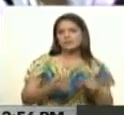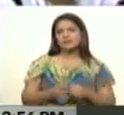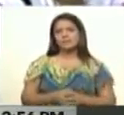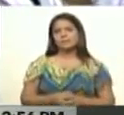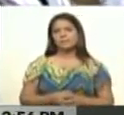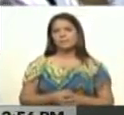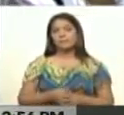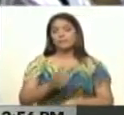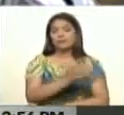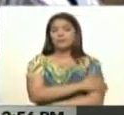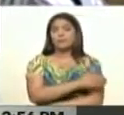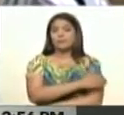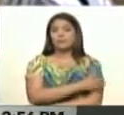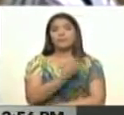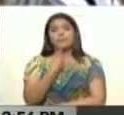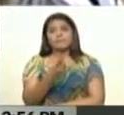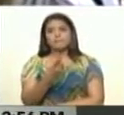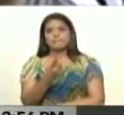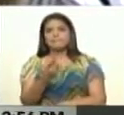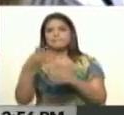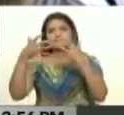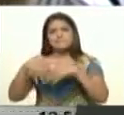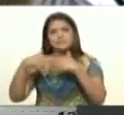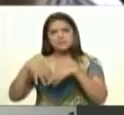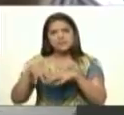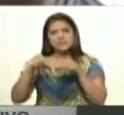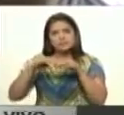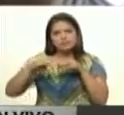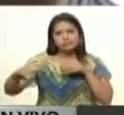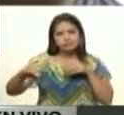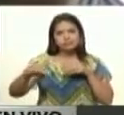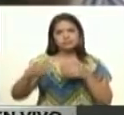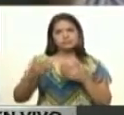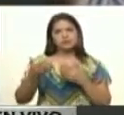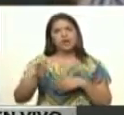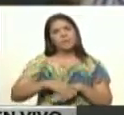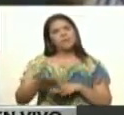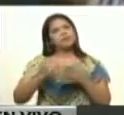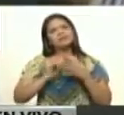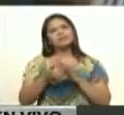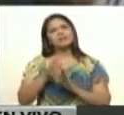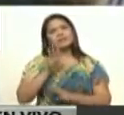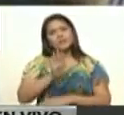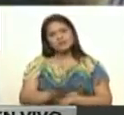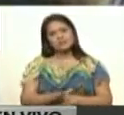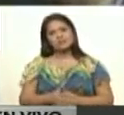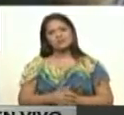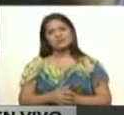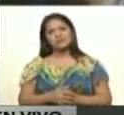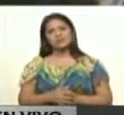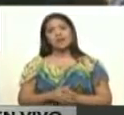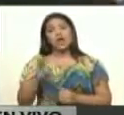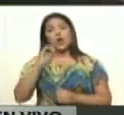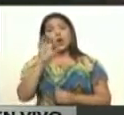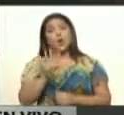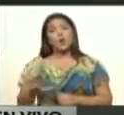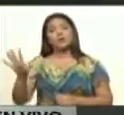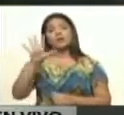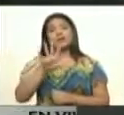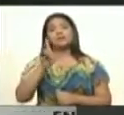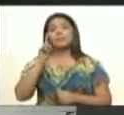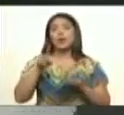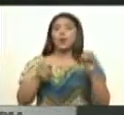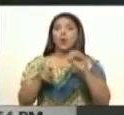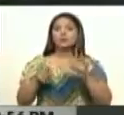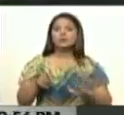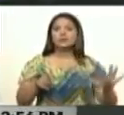dirigente de la MU dicen que van a dividir las empresas. Porque eso fue lo que significó el Oriente, el Occidente,